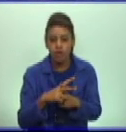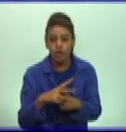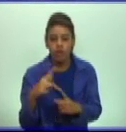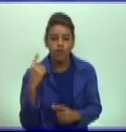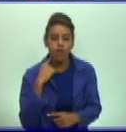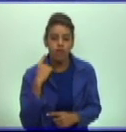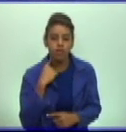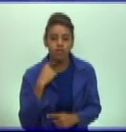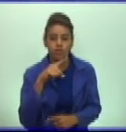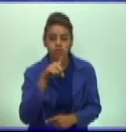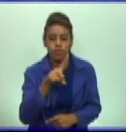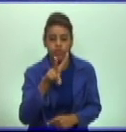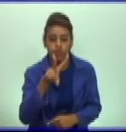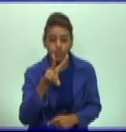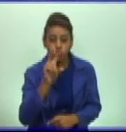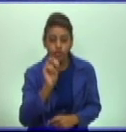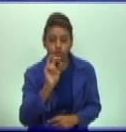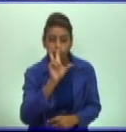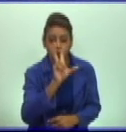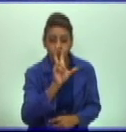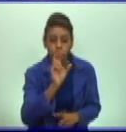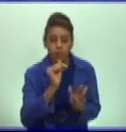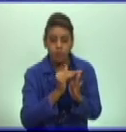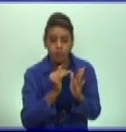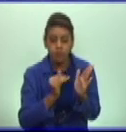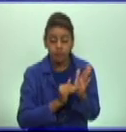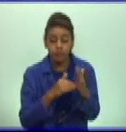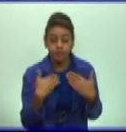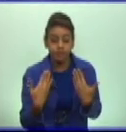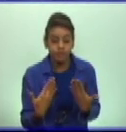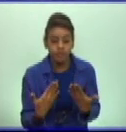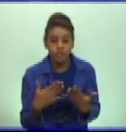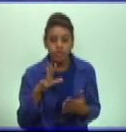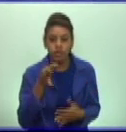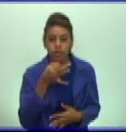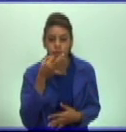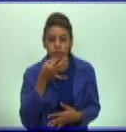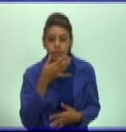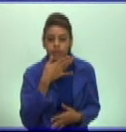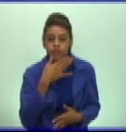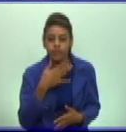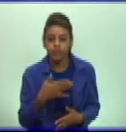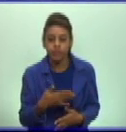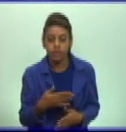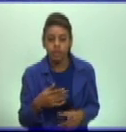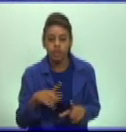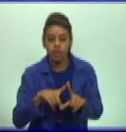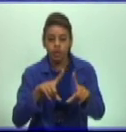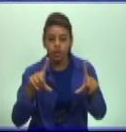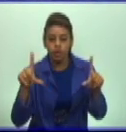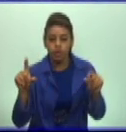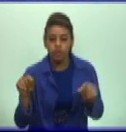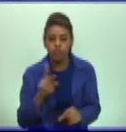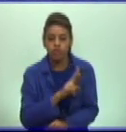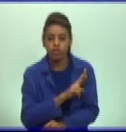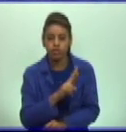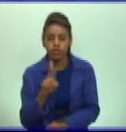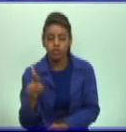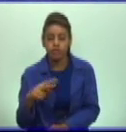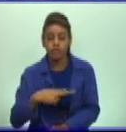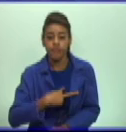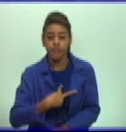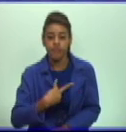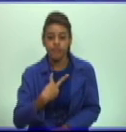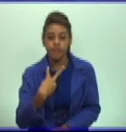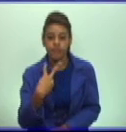1 de mayo del año 2000, nuestro comandante en jefe expresa el concepto revolución, que en él están presentes los valores del